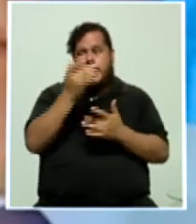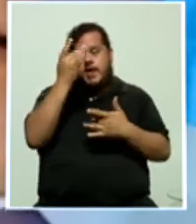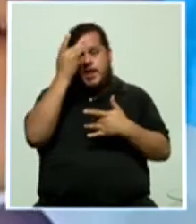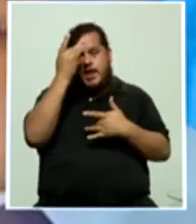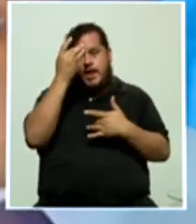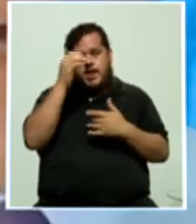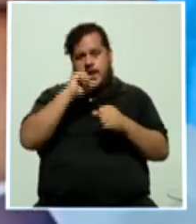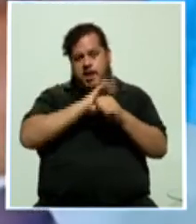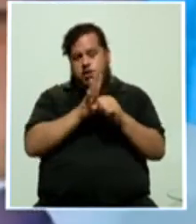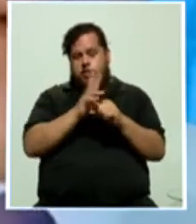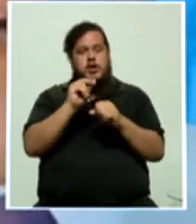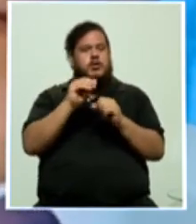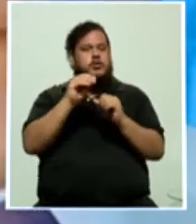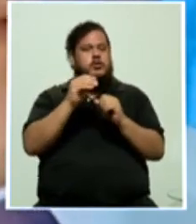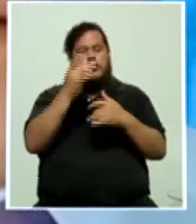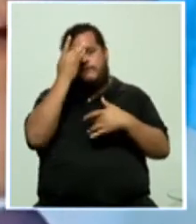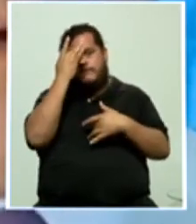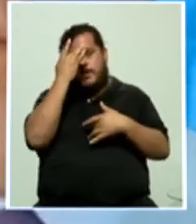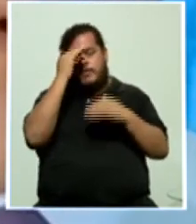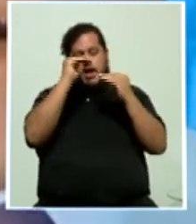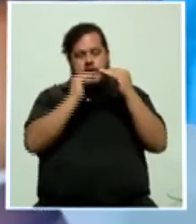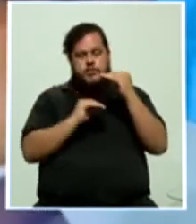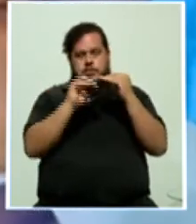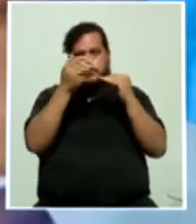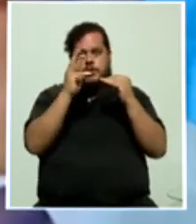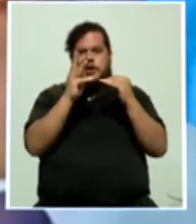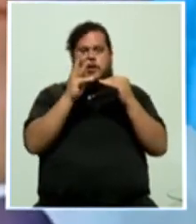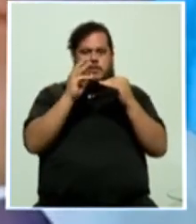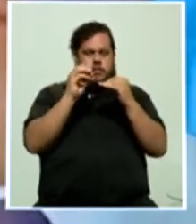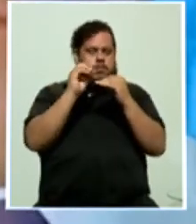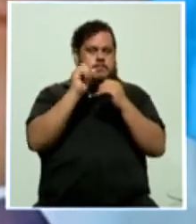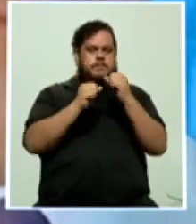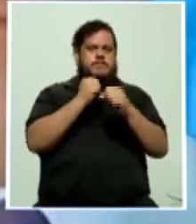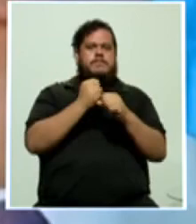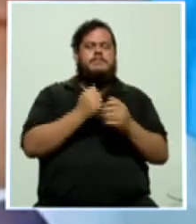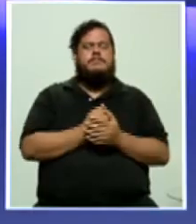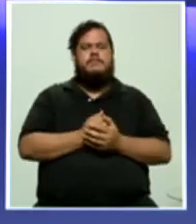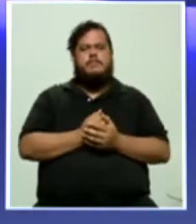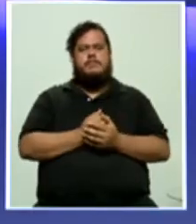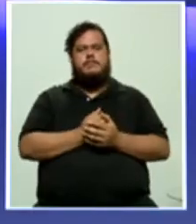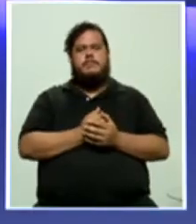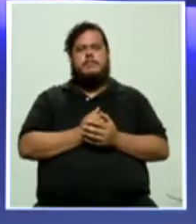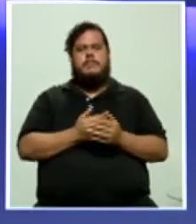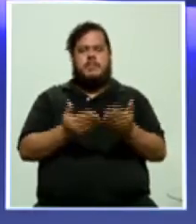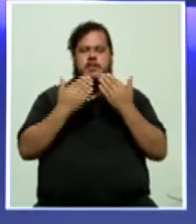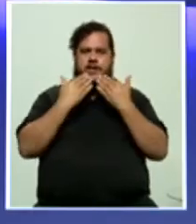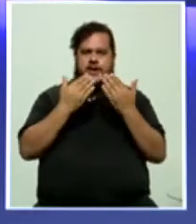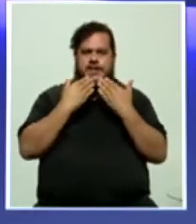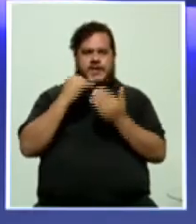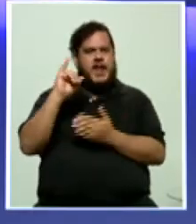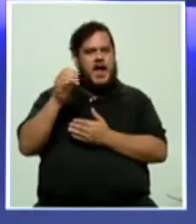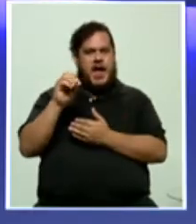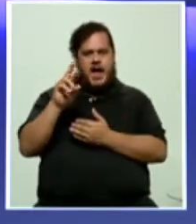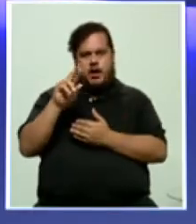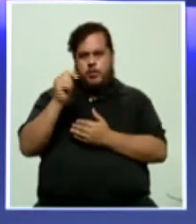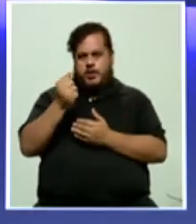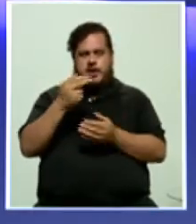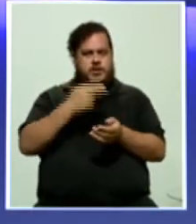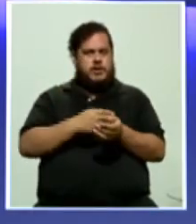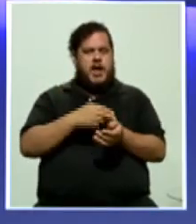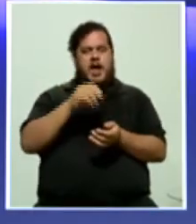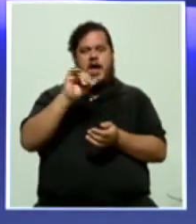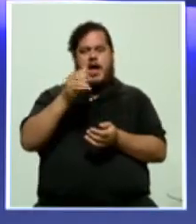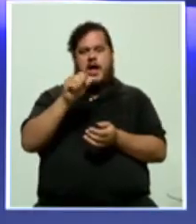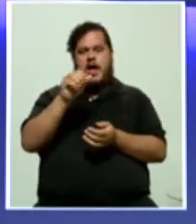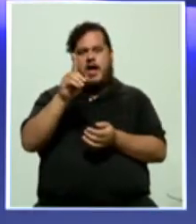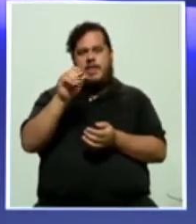a los menores de 16 años, salvo en casos muy, muy marginales. Gracias a Jorge Diener del Hospital Hadassah